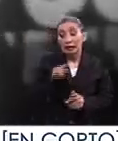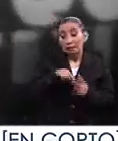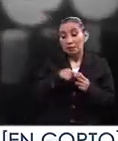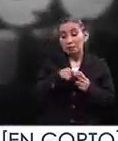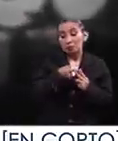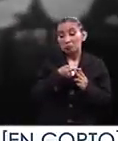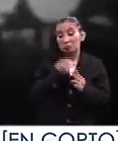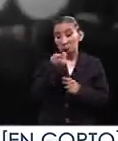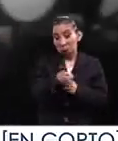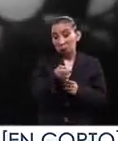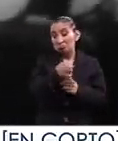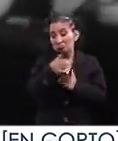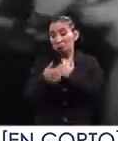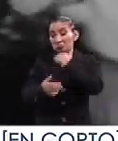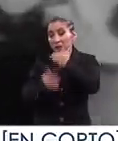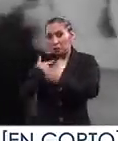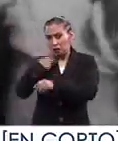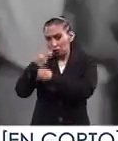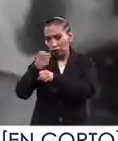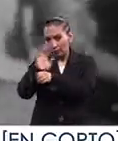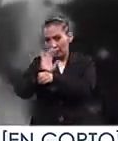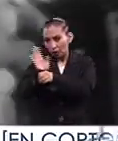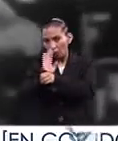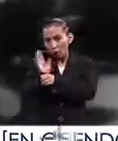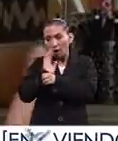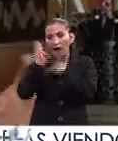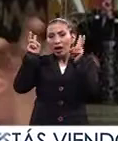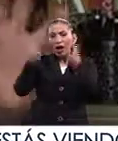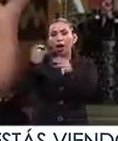de ahí, y de mi segunda película